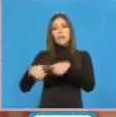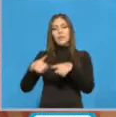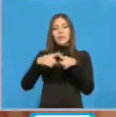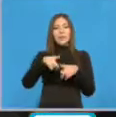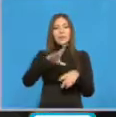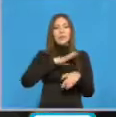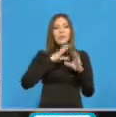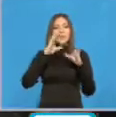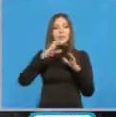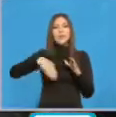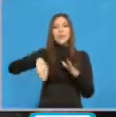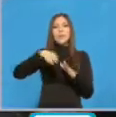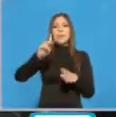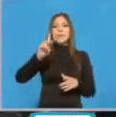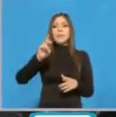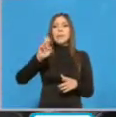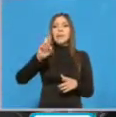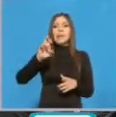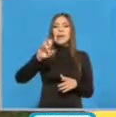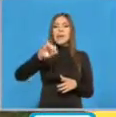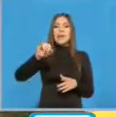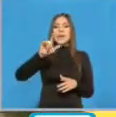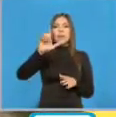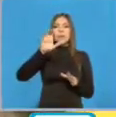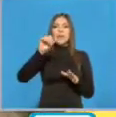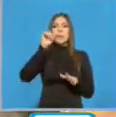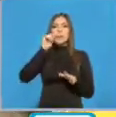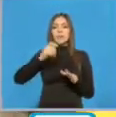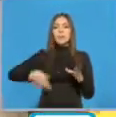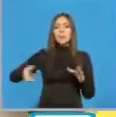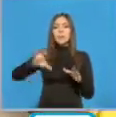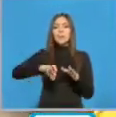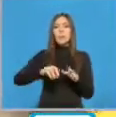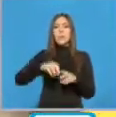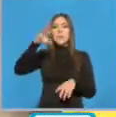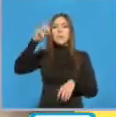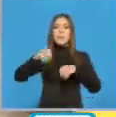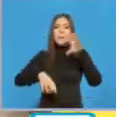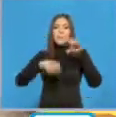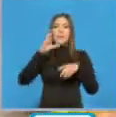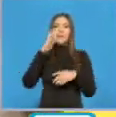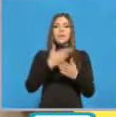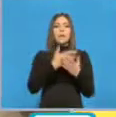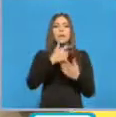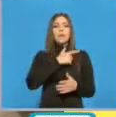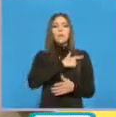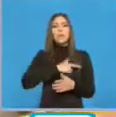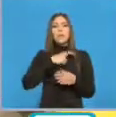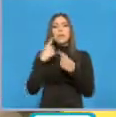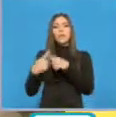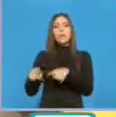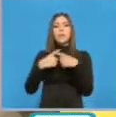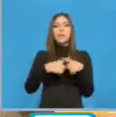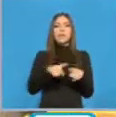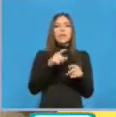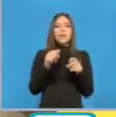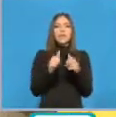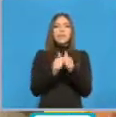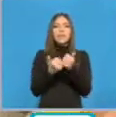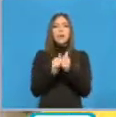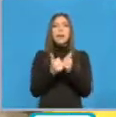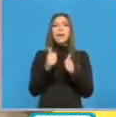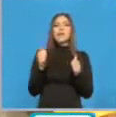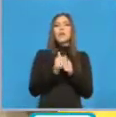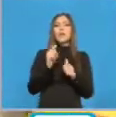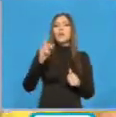aquí con cuidado con el perejil porque tiende a brincar. Traje como que el dorado porque me gusta como que esa combinación de gratinado con